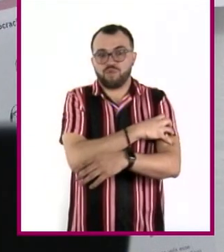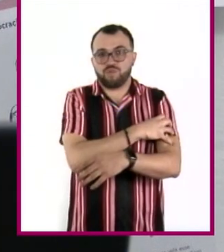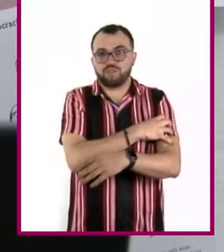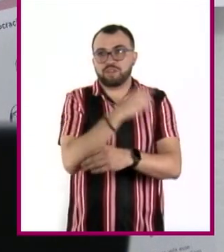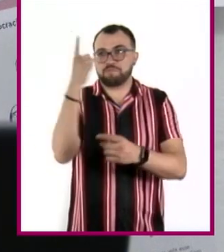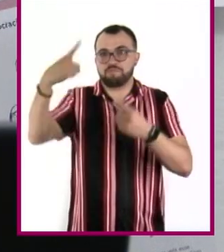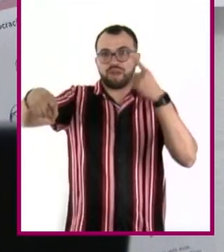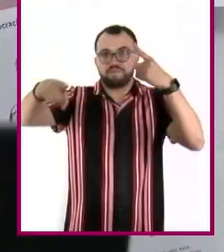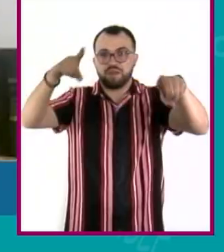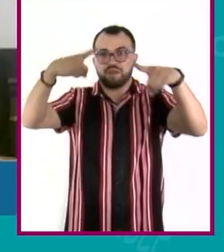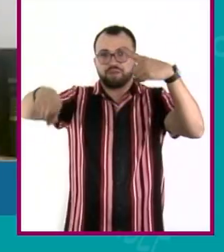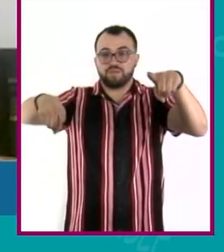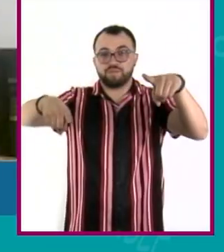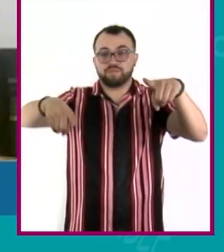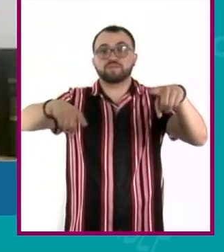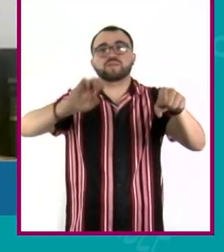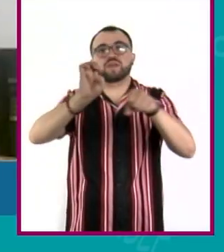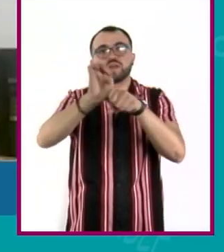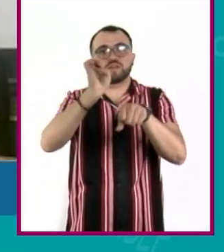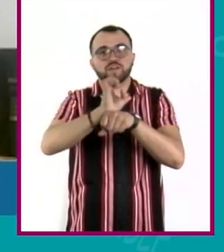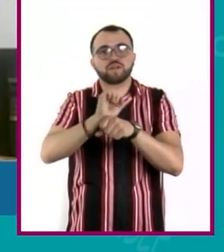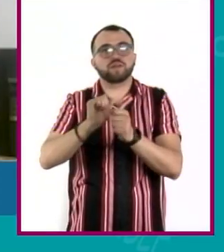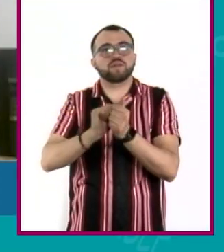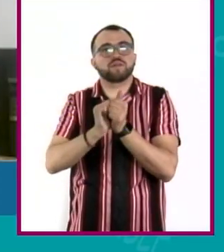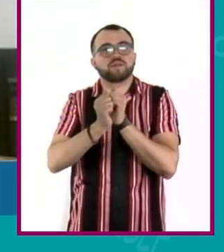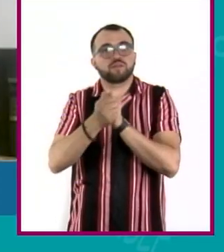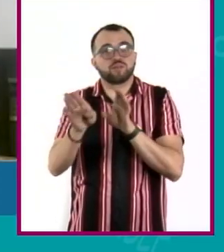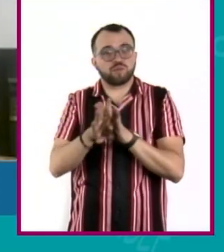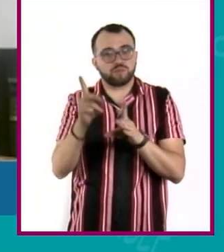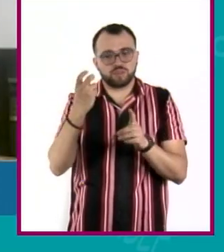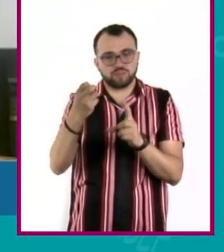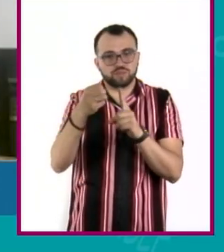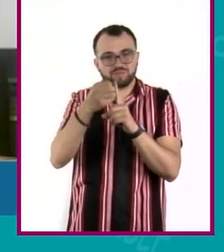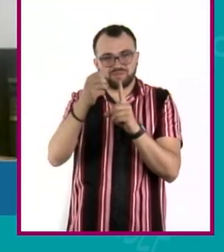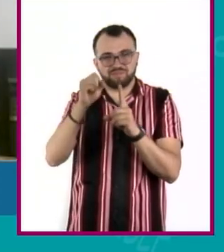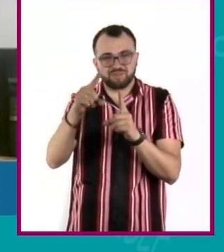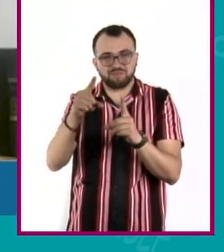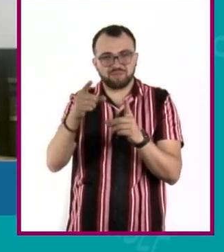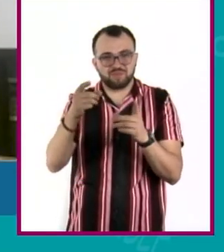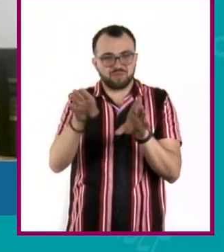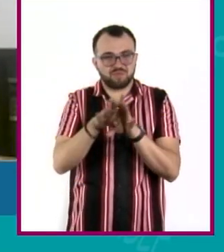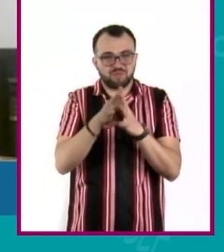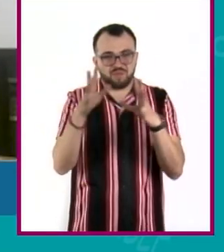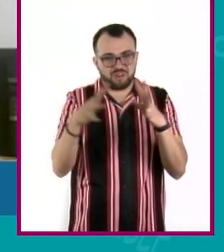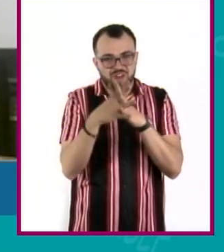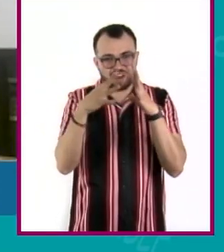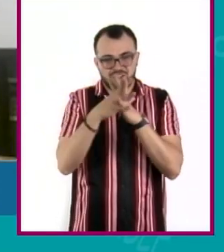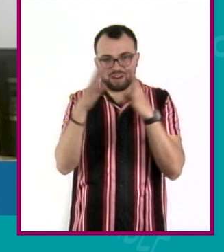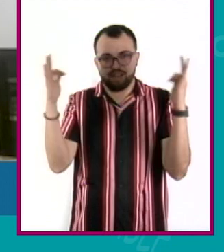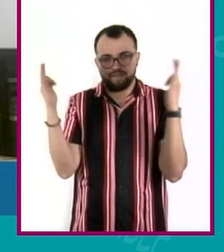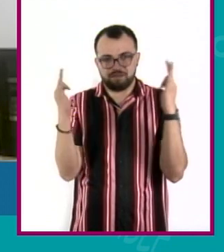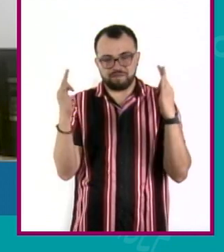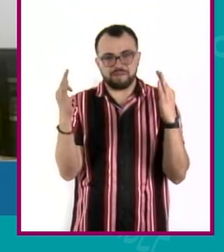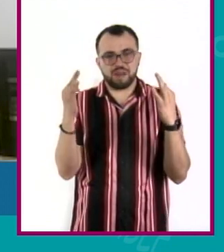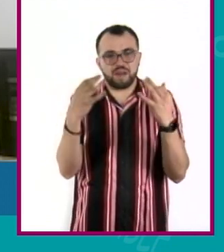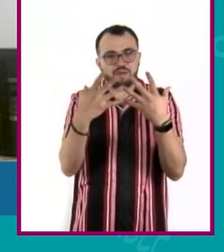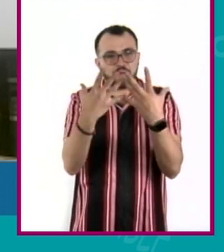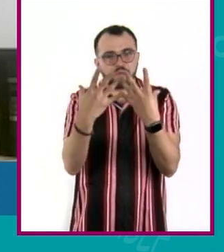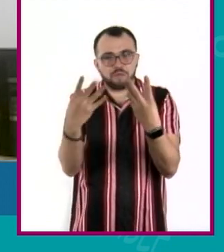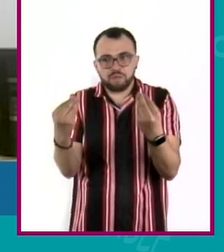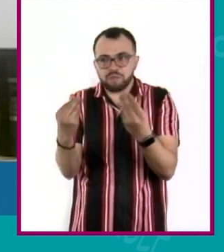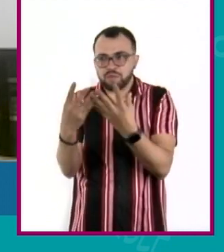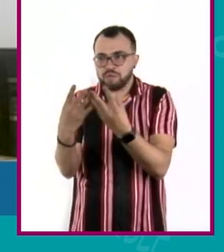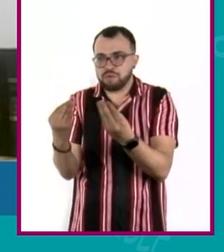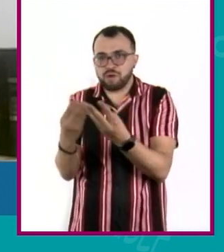poder. Sin embargo, conforme se va desdibujando ese orden de la Guerra Fría y, se van asentando